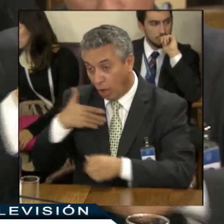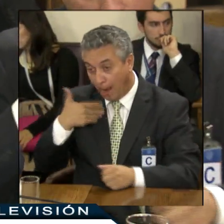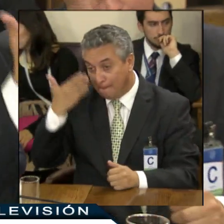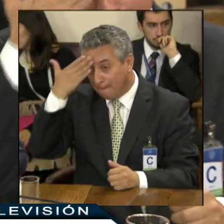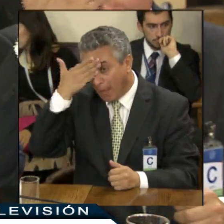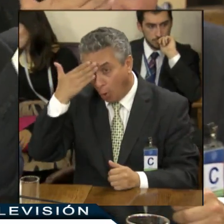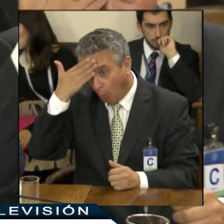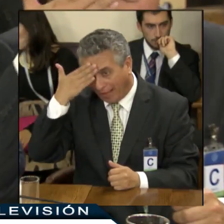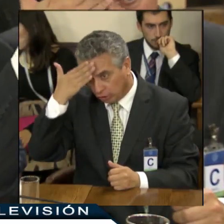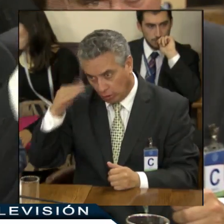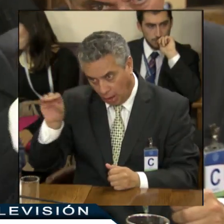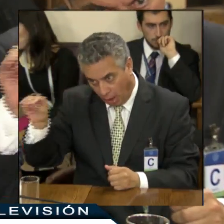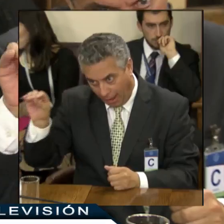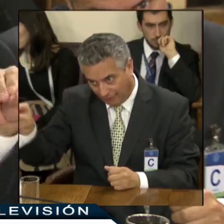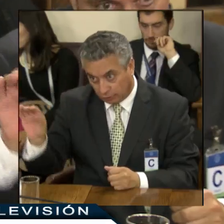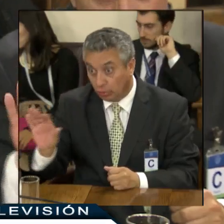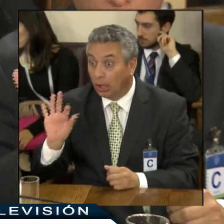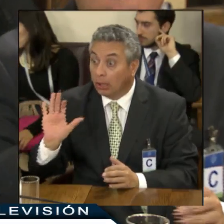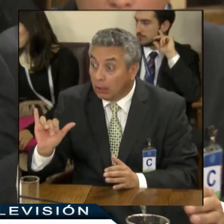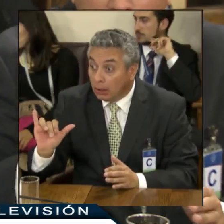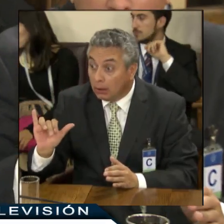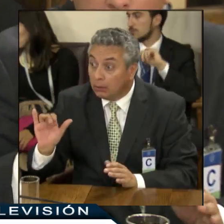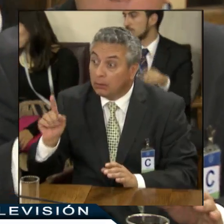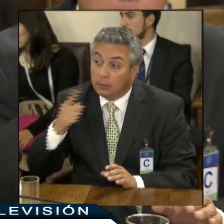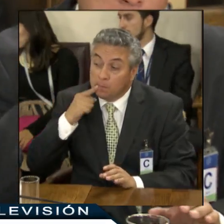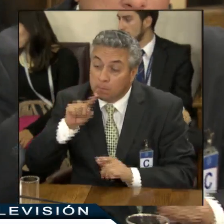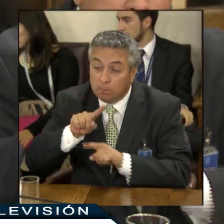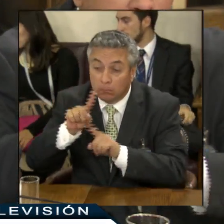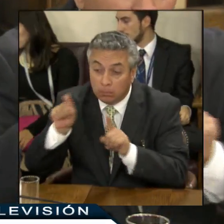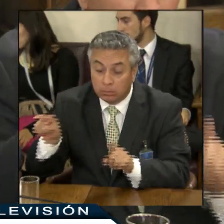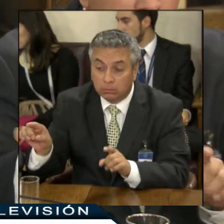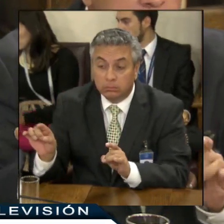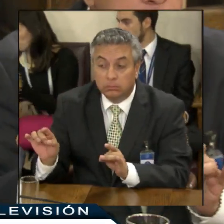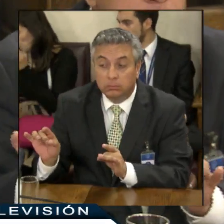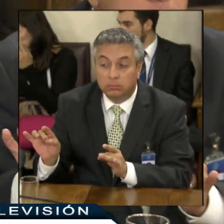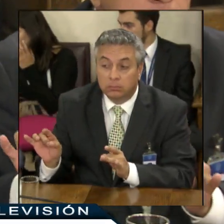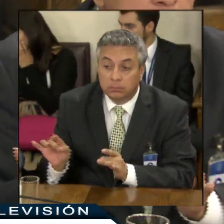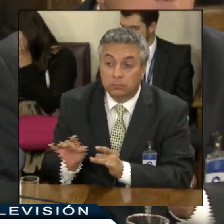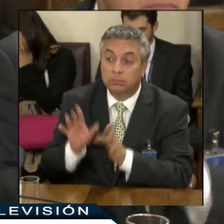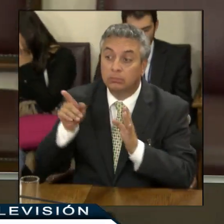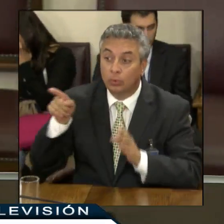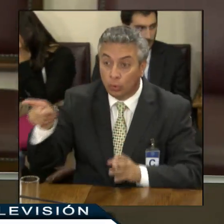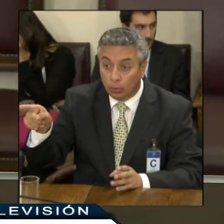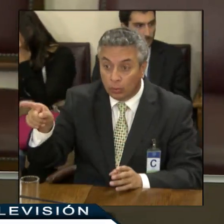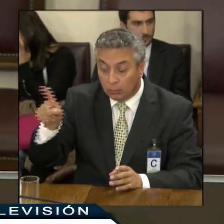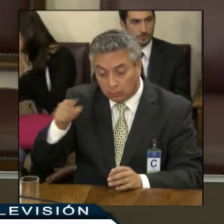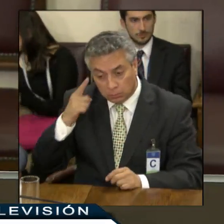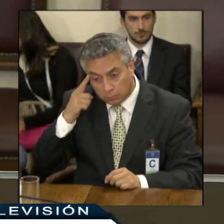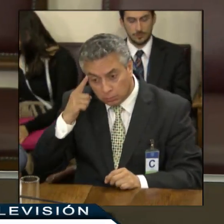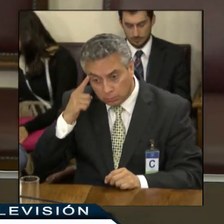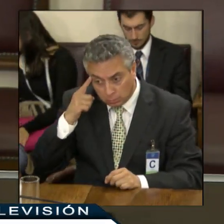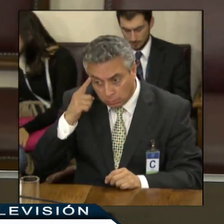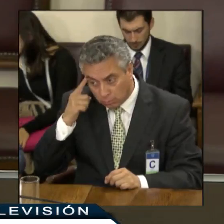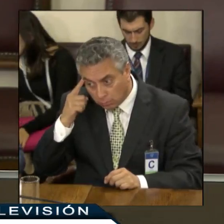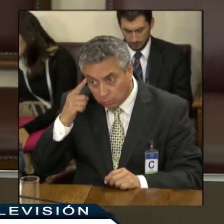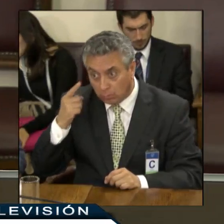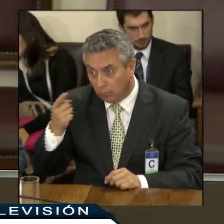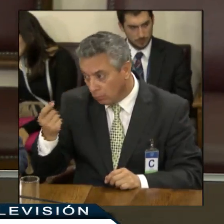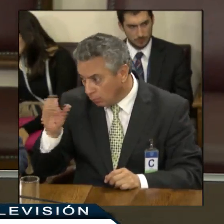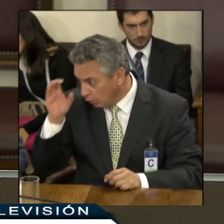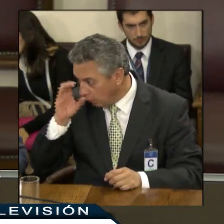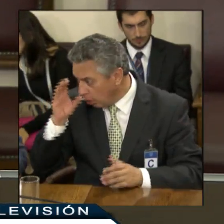y la eventual posibilidad de eh que El Ejecutivo vea la generación de un